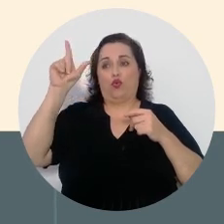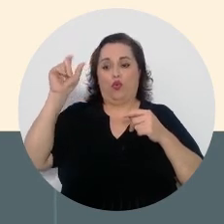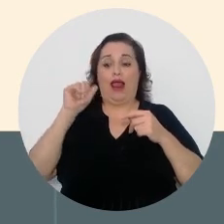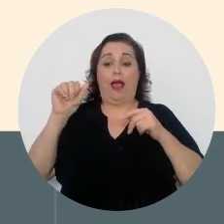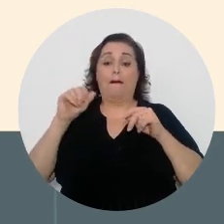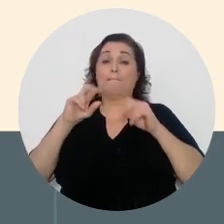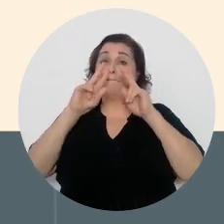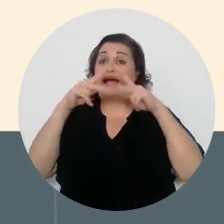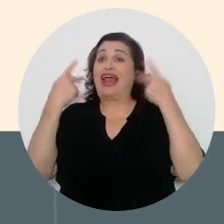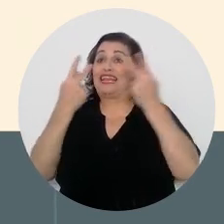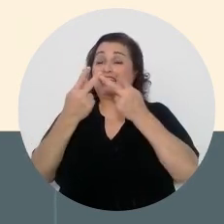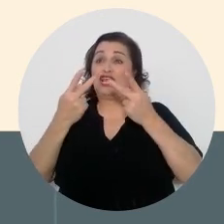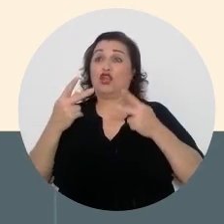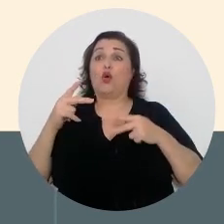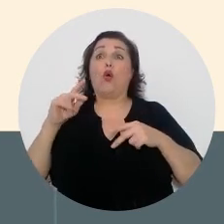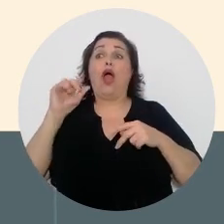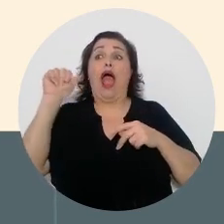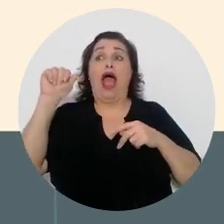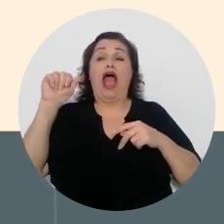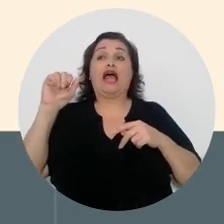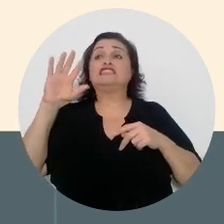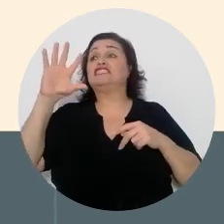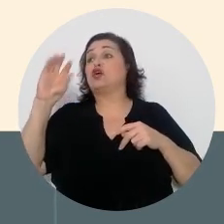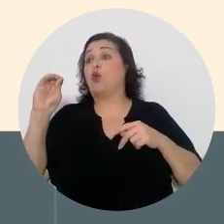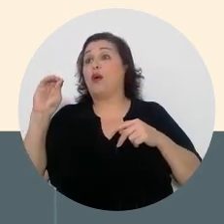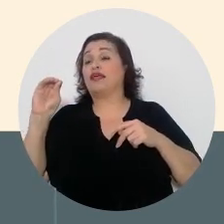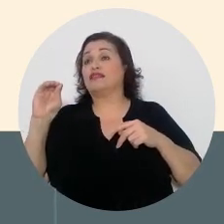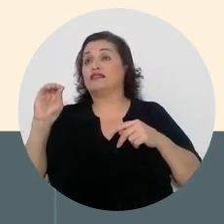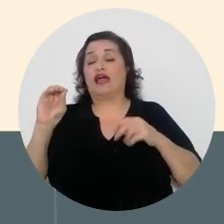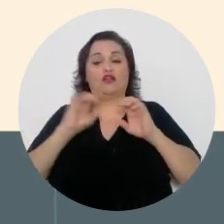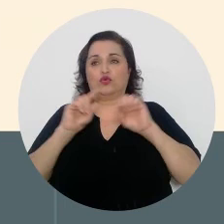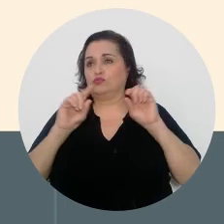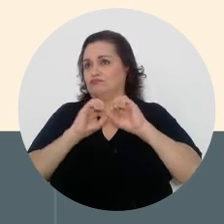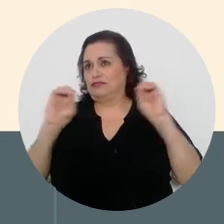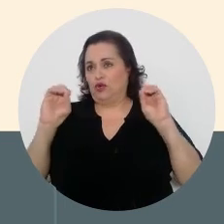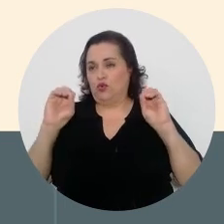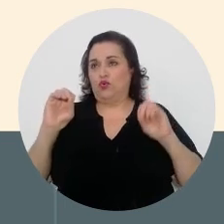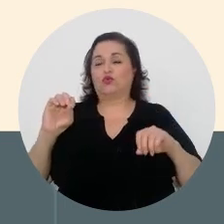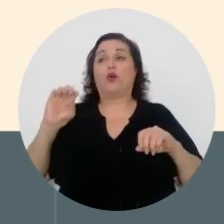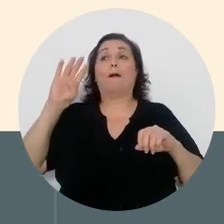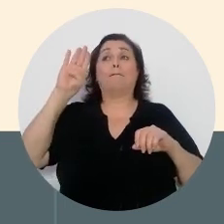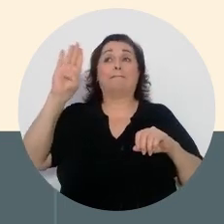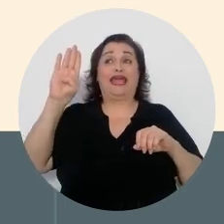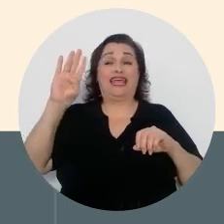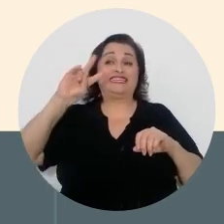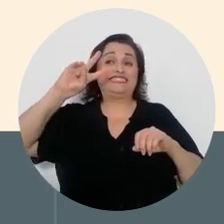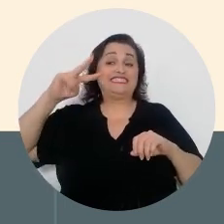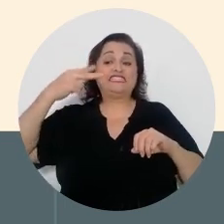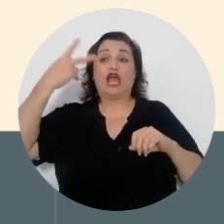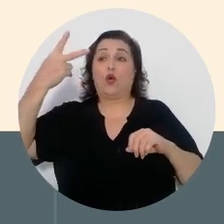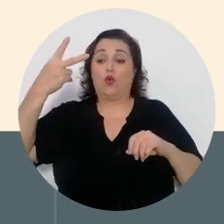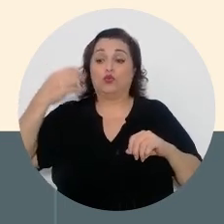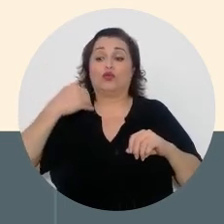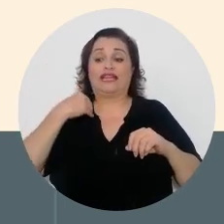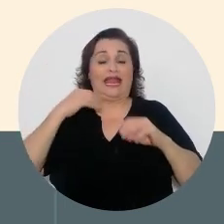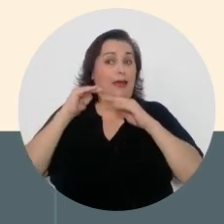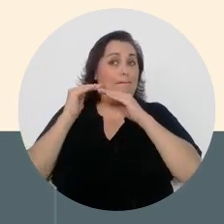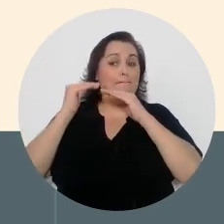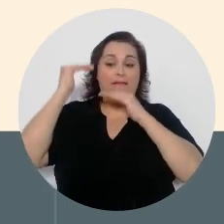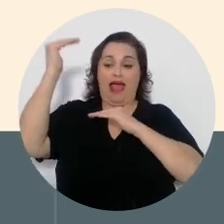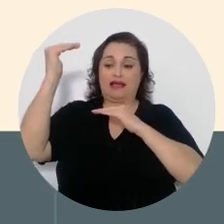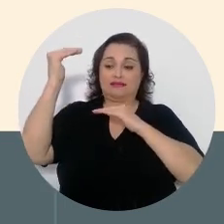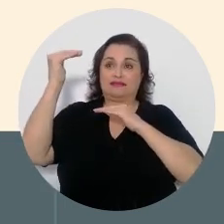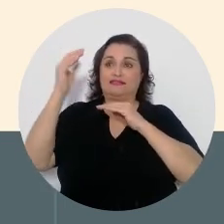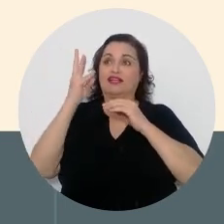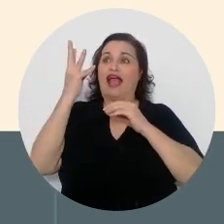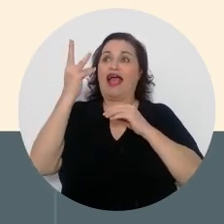el caso del partido A, con 50 no obtiene ninguna curul. El partido B es el segundo que